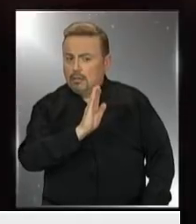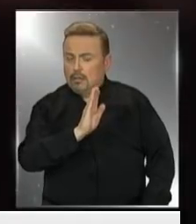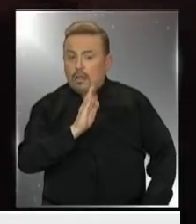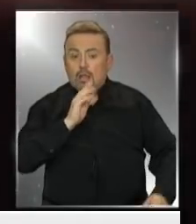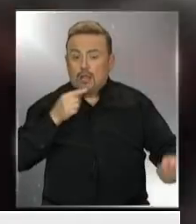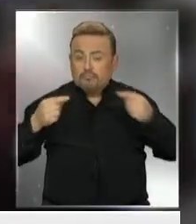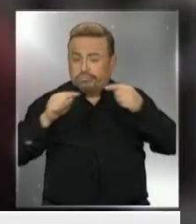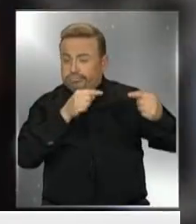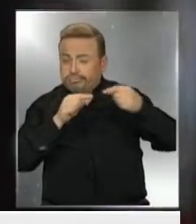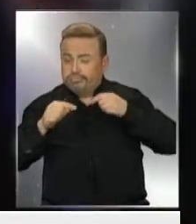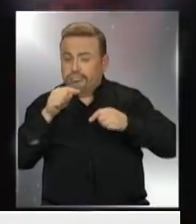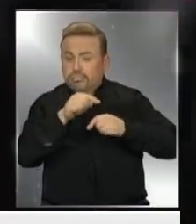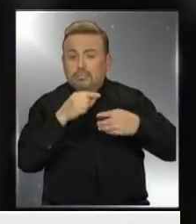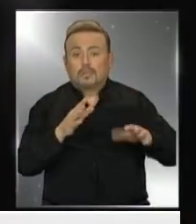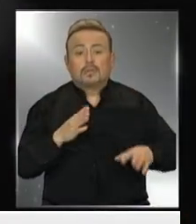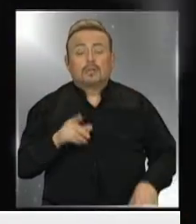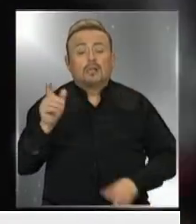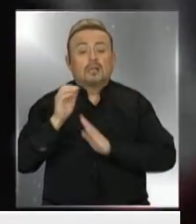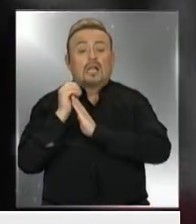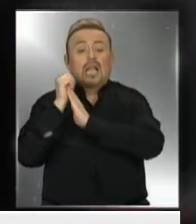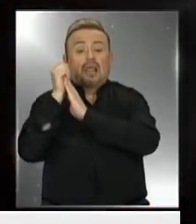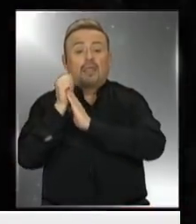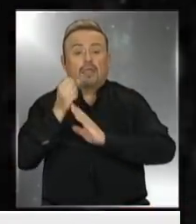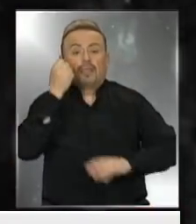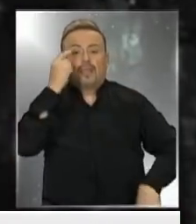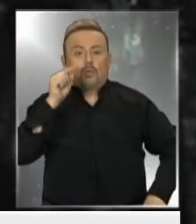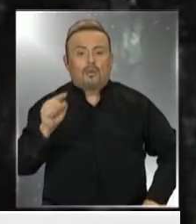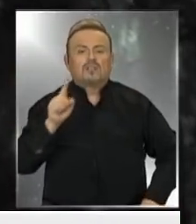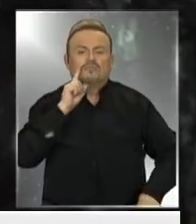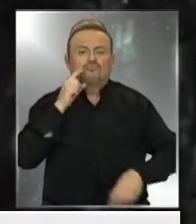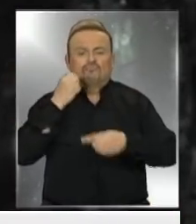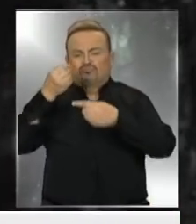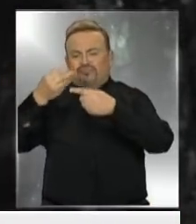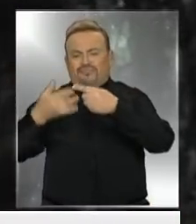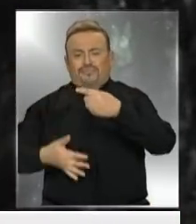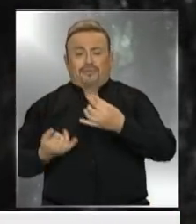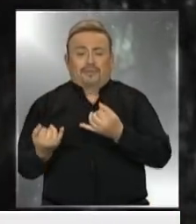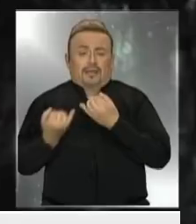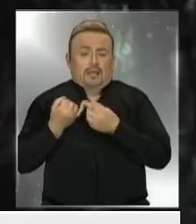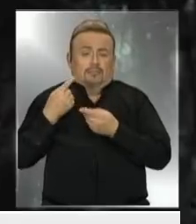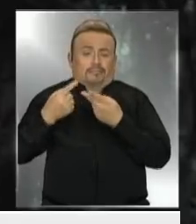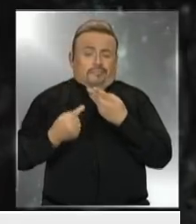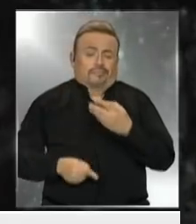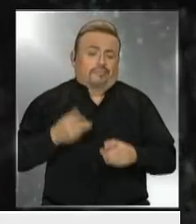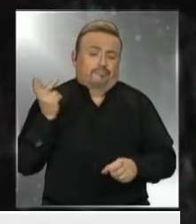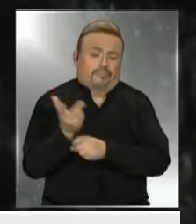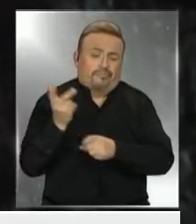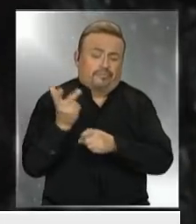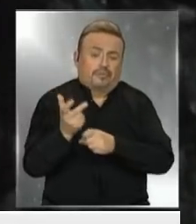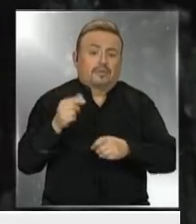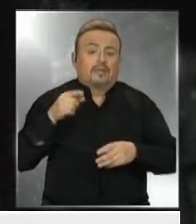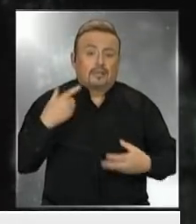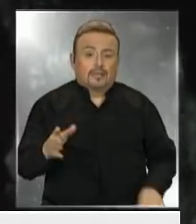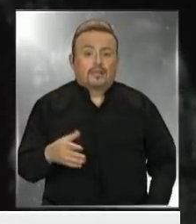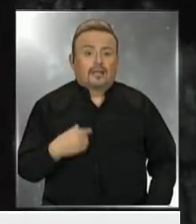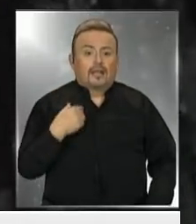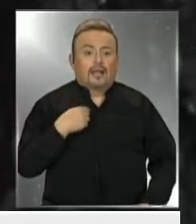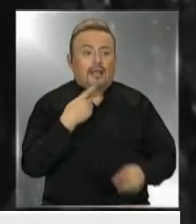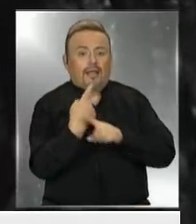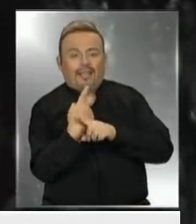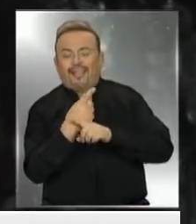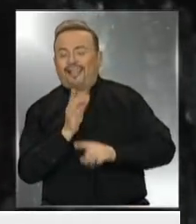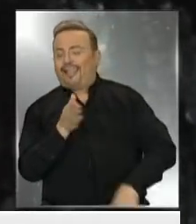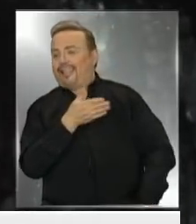Al consultar los datos del cabecilla se percataron que ya tenía antecedentes por este mismo tipo de delito. De ahí que intentaba desviar la